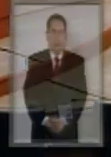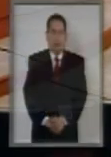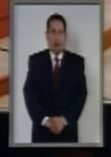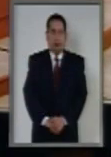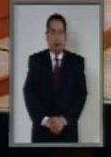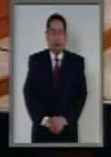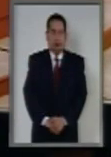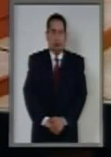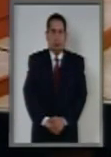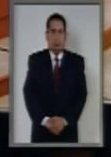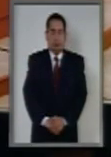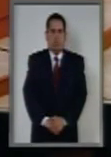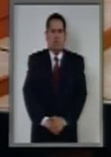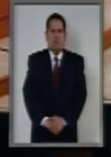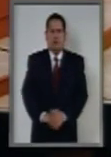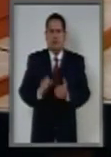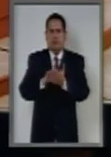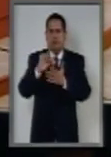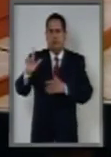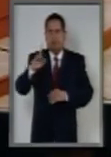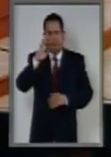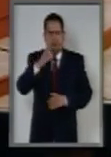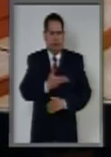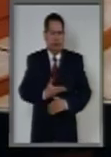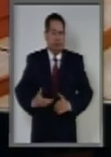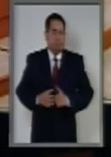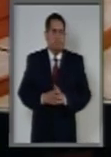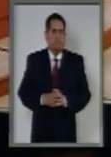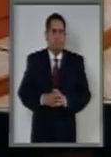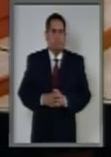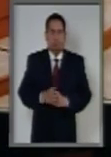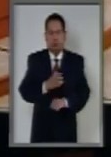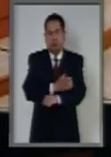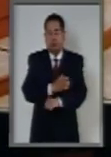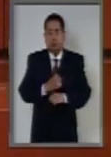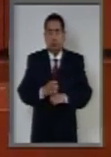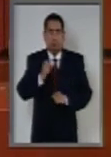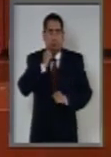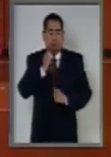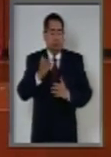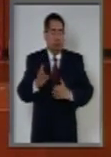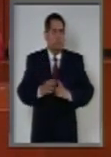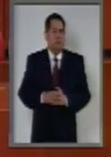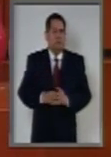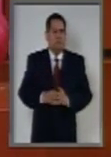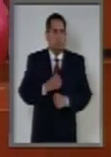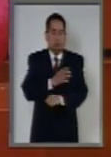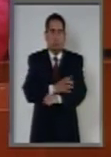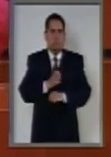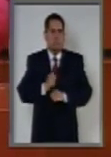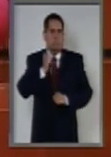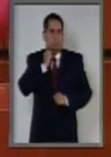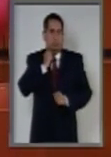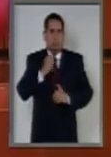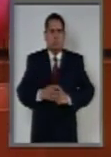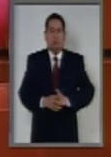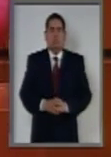Muchas gracias, senador presidente. Compañeras senadoras, compañeros senadores.